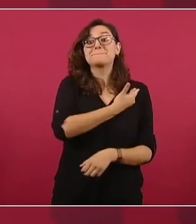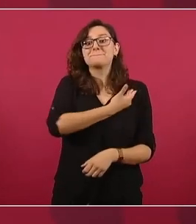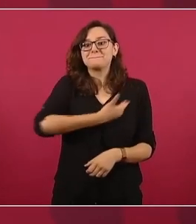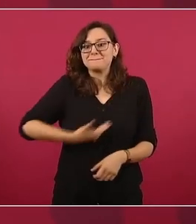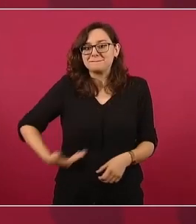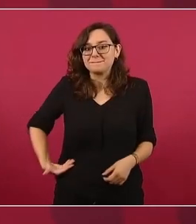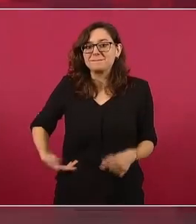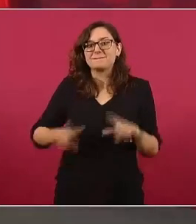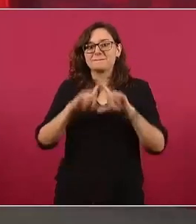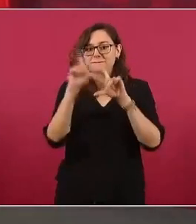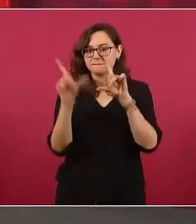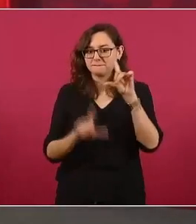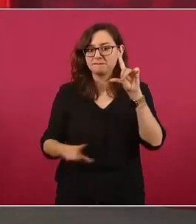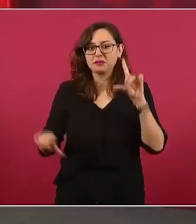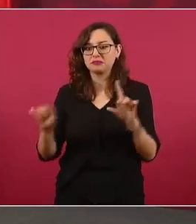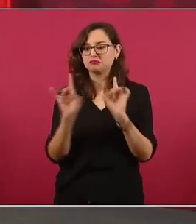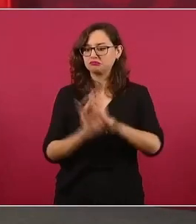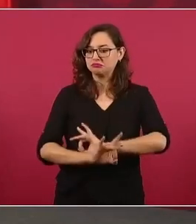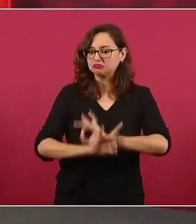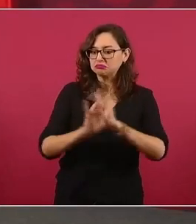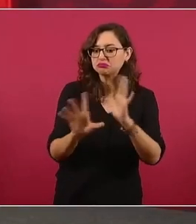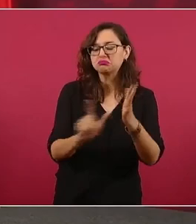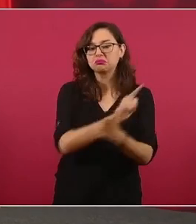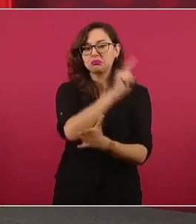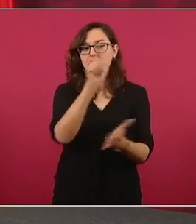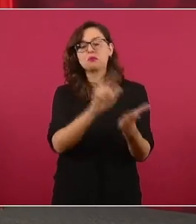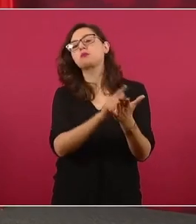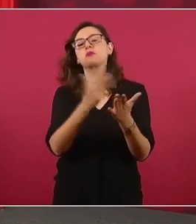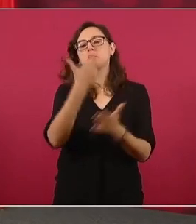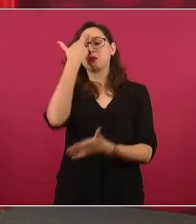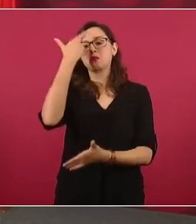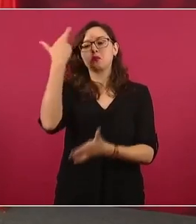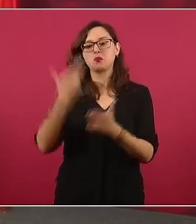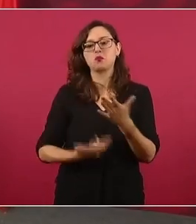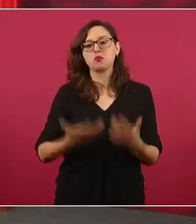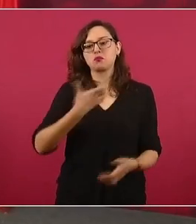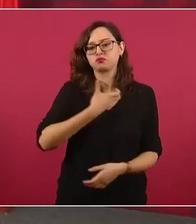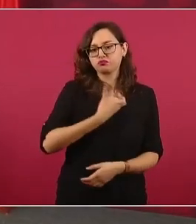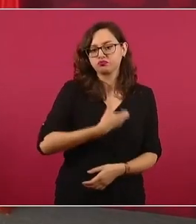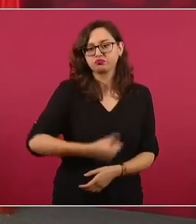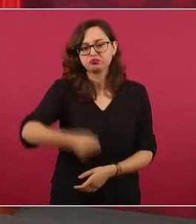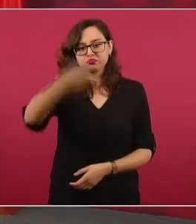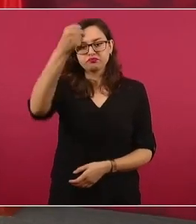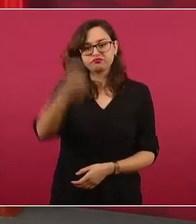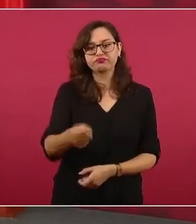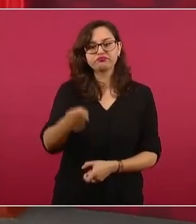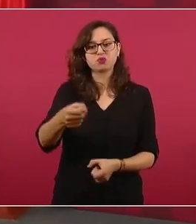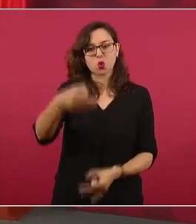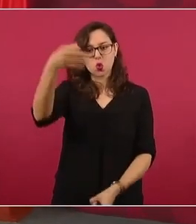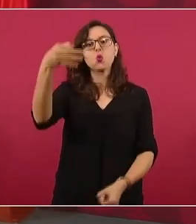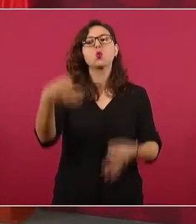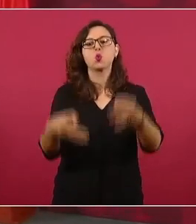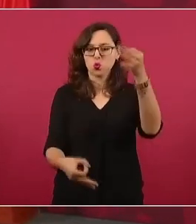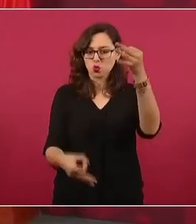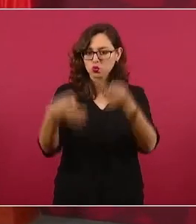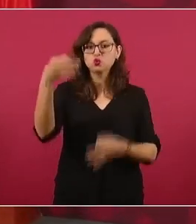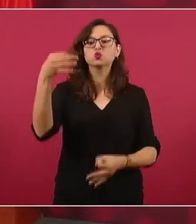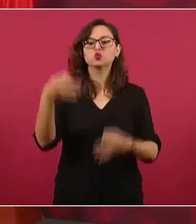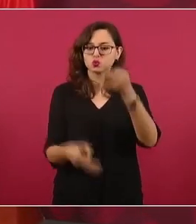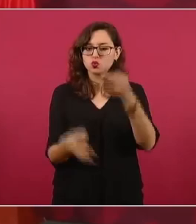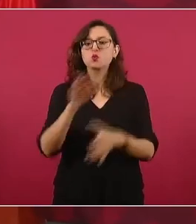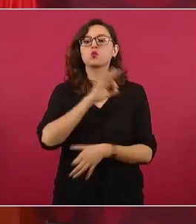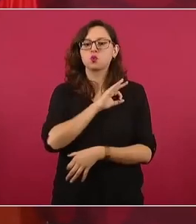pueda ser juzgado por cualquier delito. Ya no hay